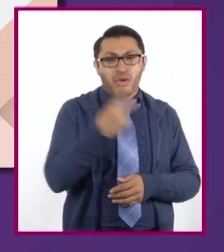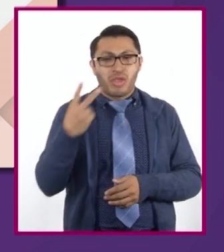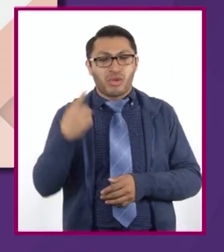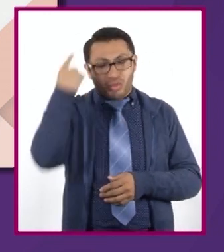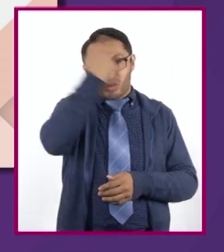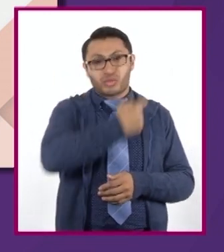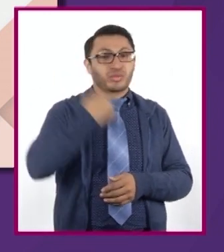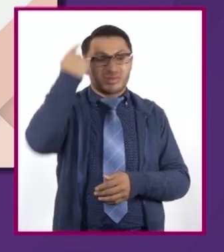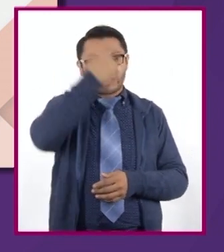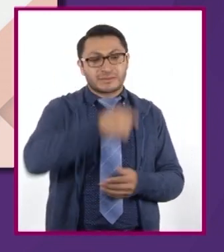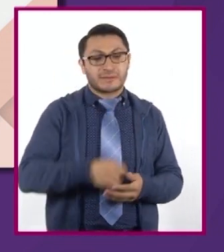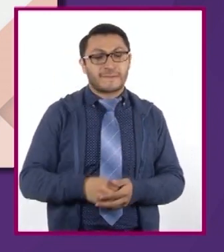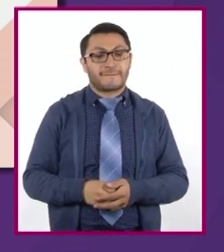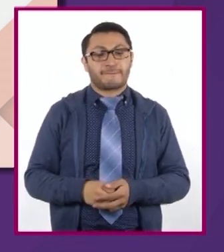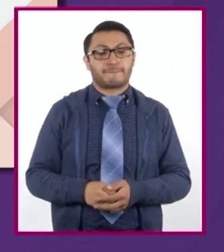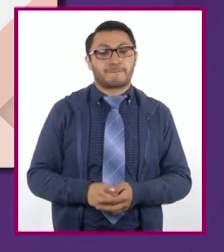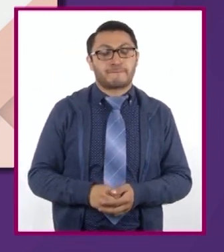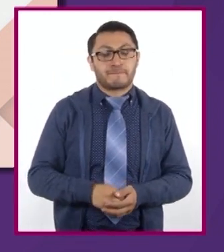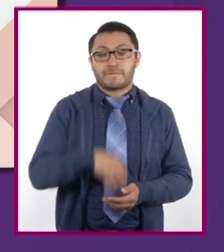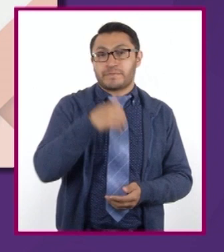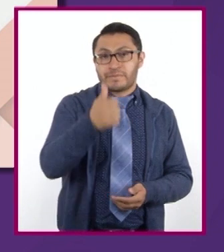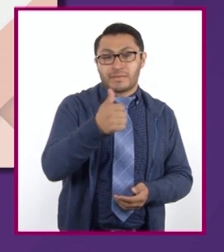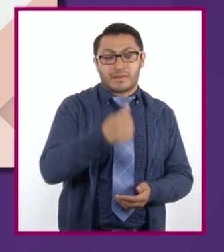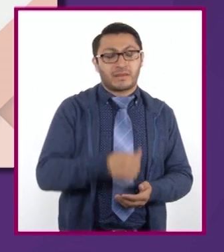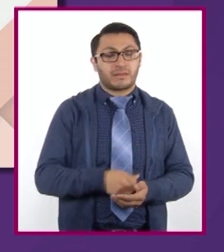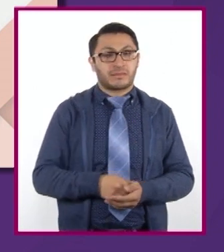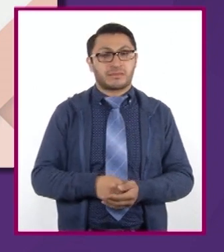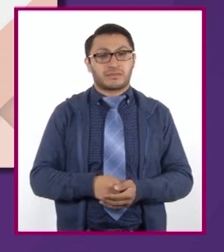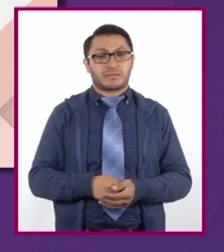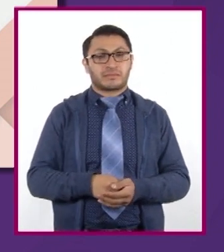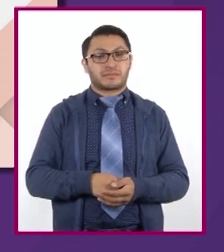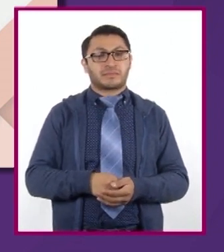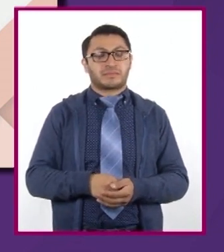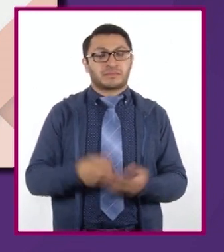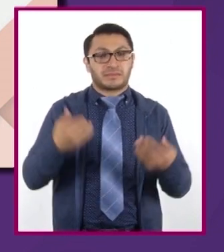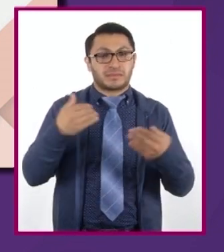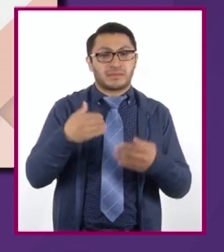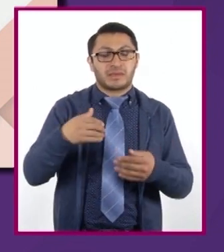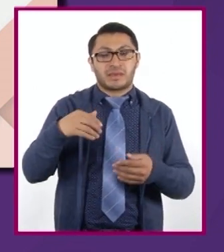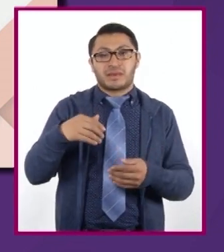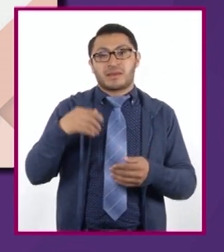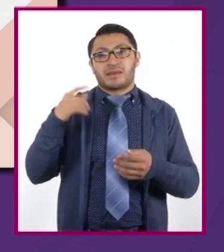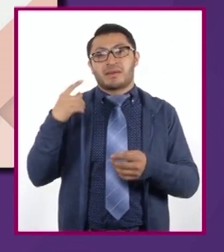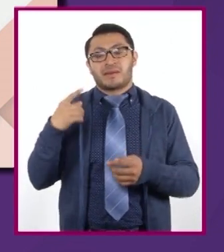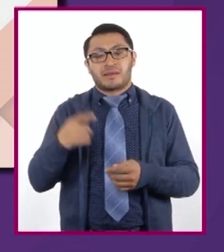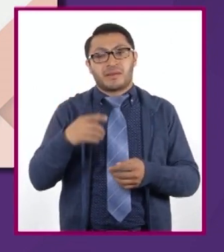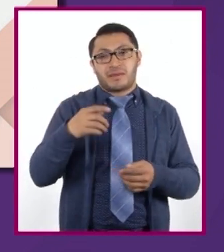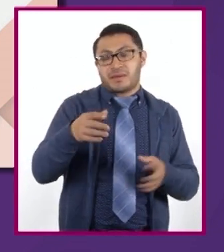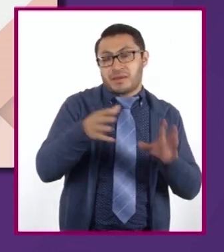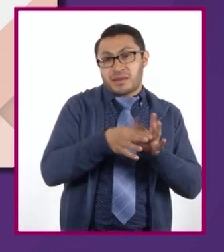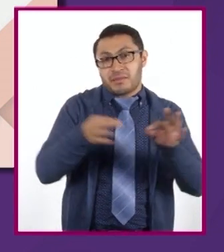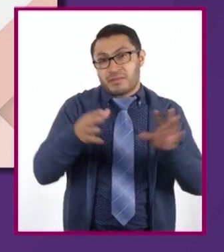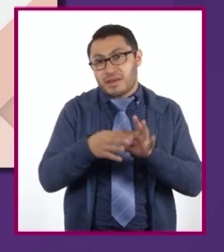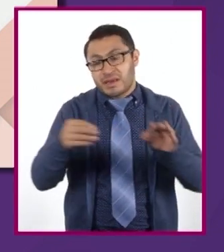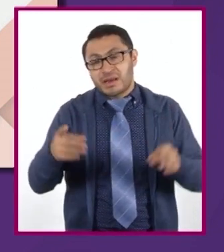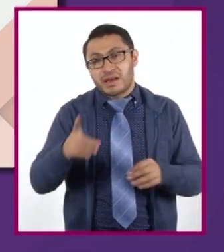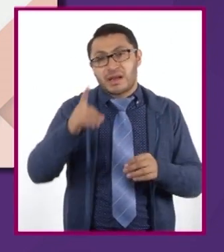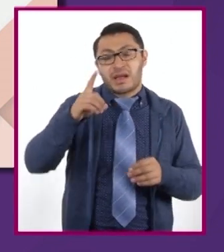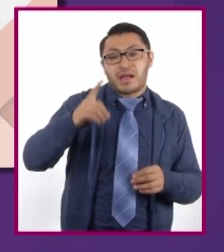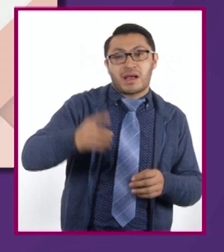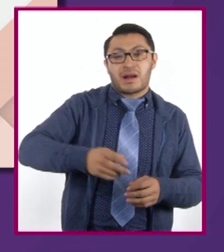1 y 2 horas. 6. Géneros literarios: narrativo, poético y